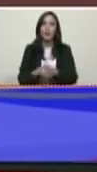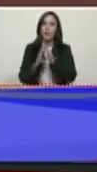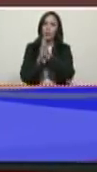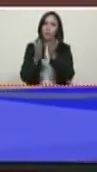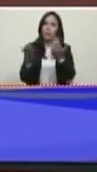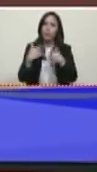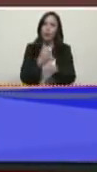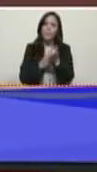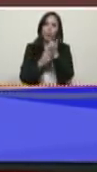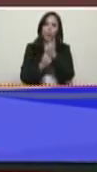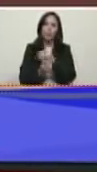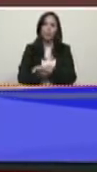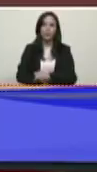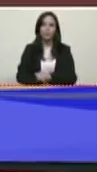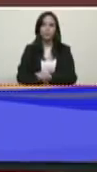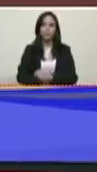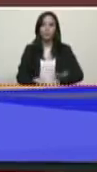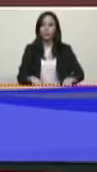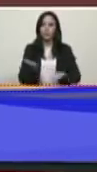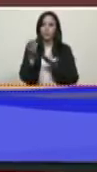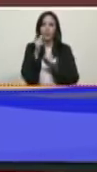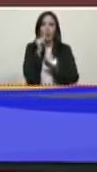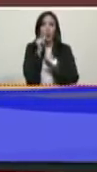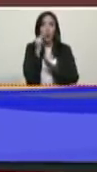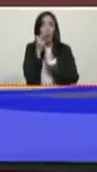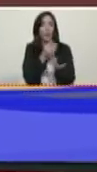disco cuídense de pura cepa